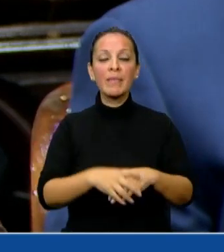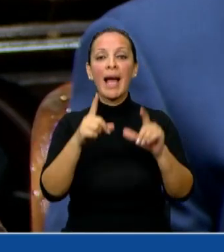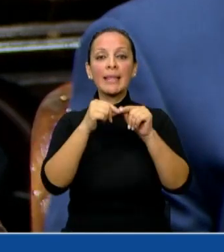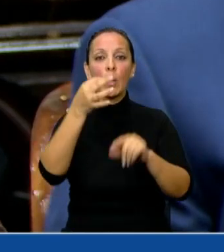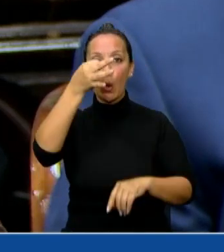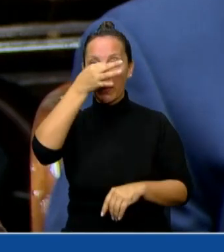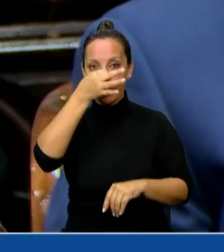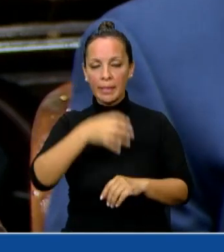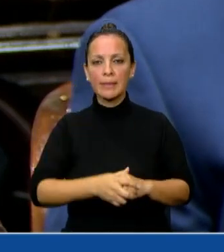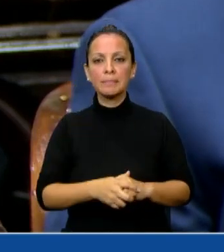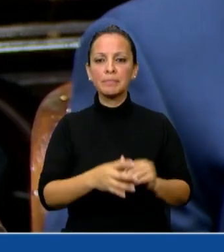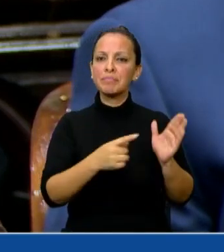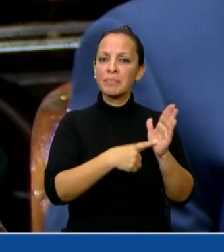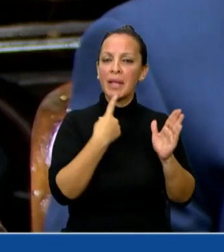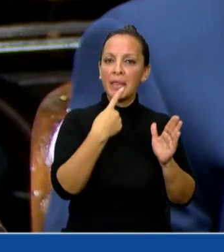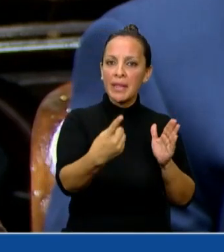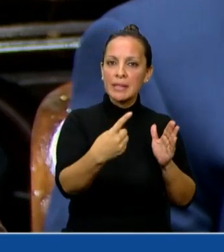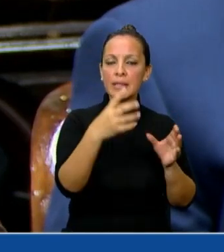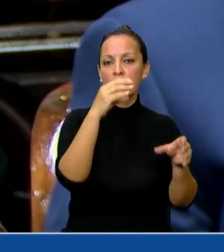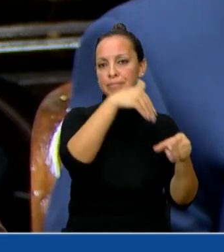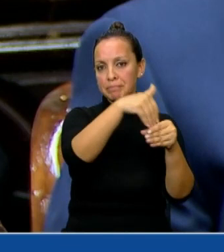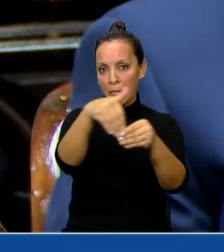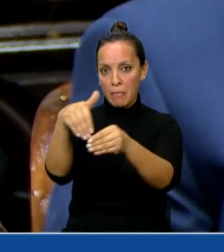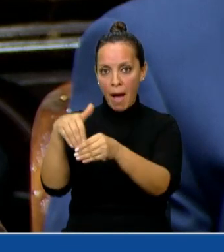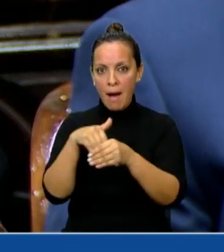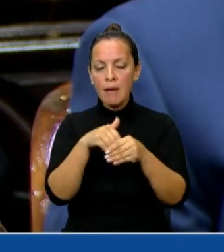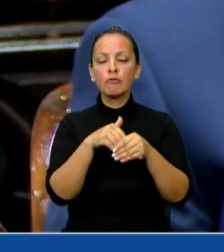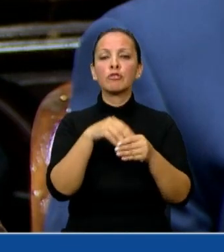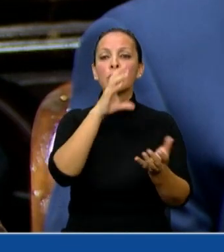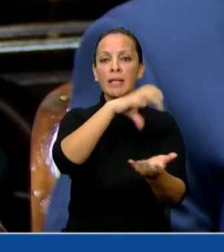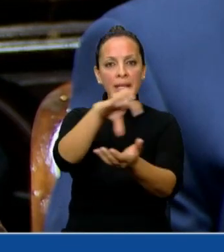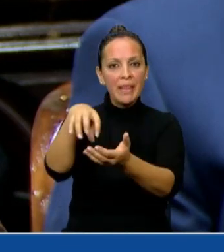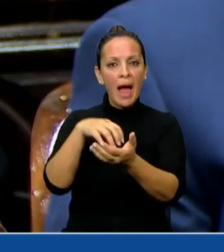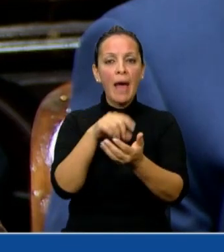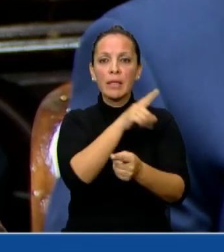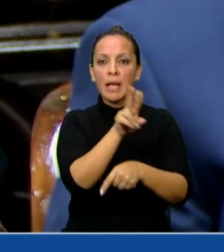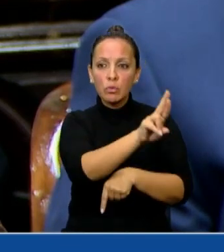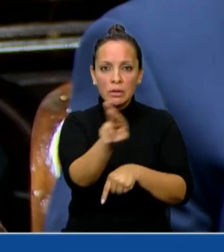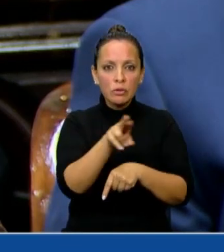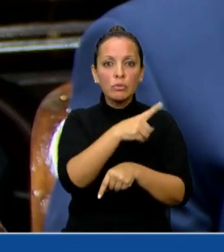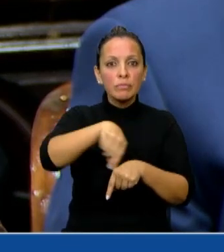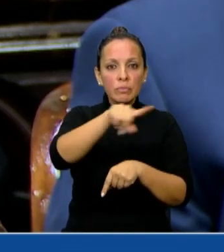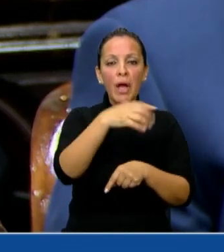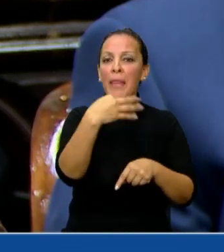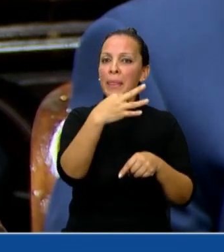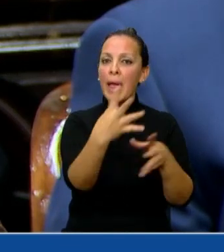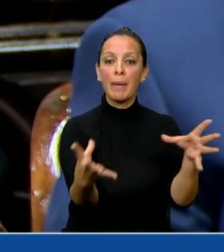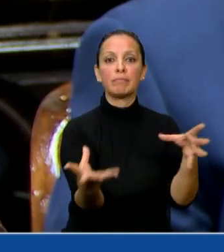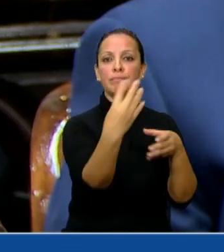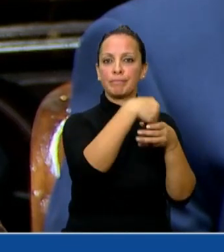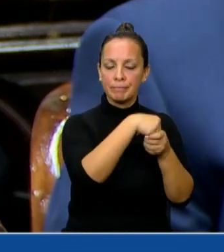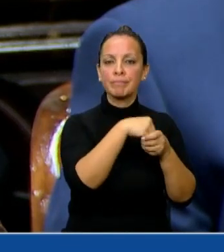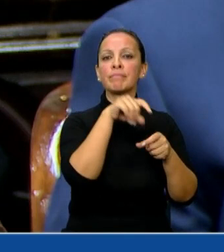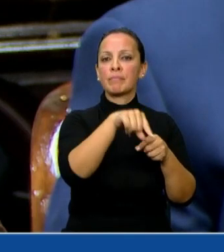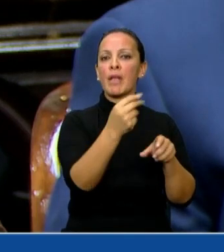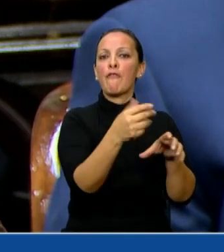20 establece que las entidades financieras autorizadas para operar deberán integrar el fondo